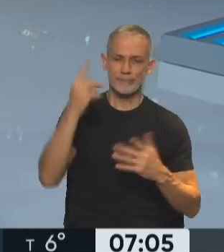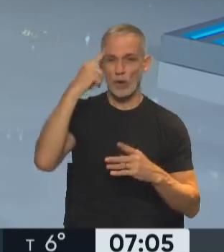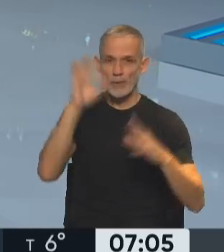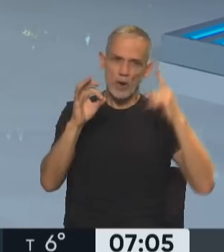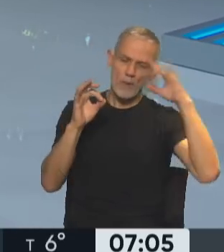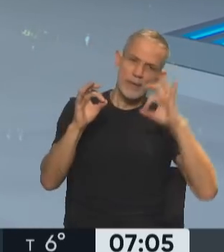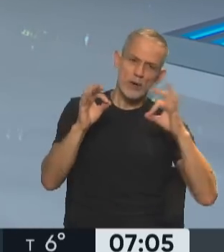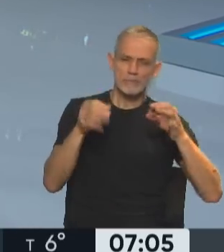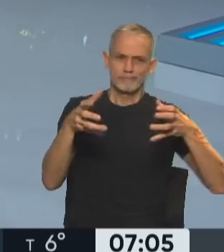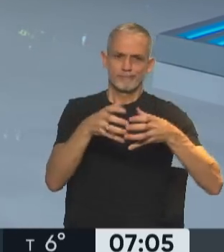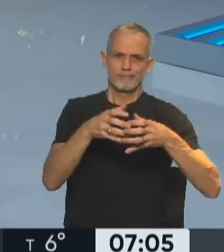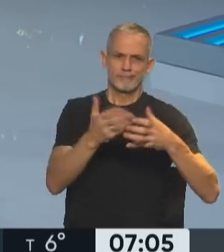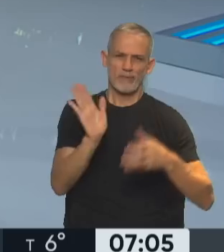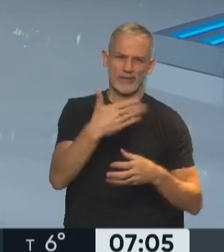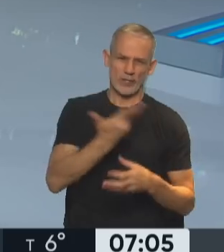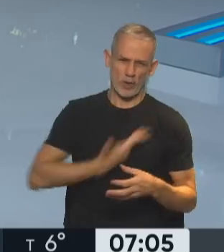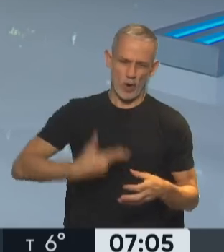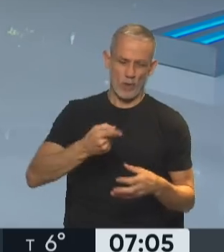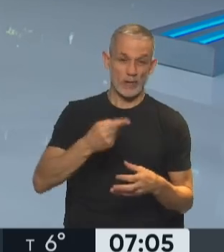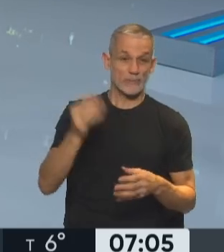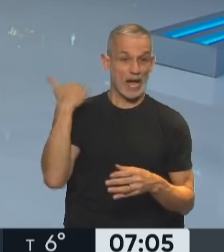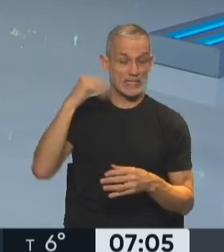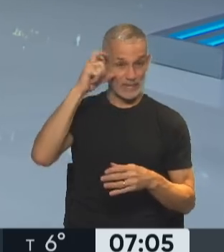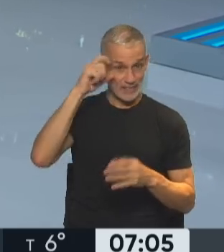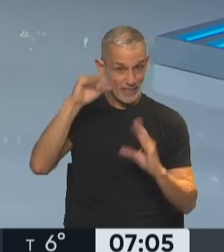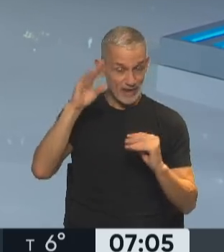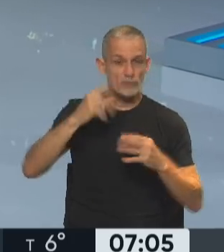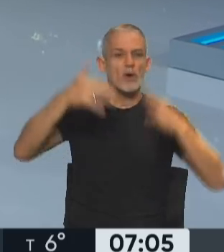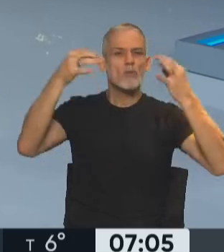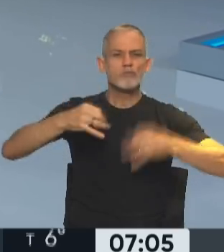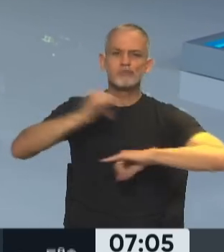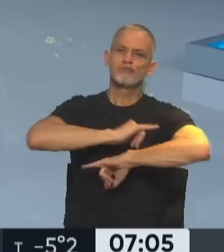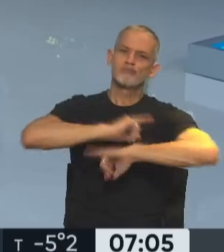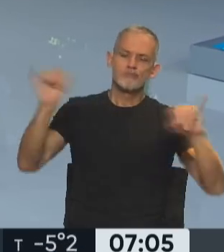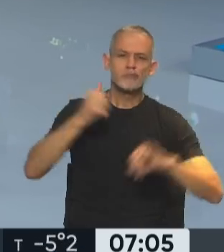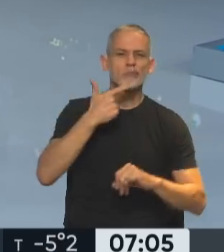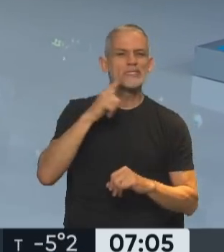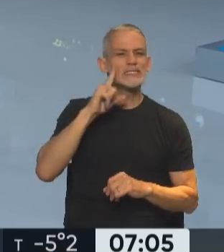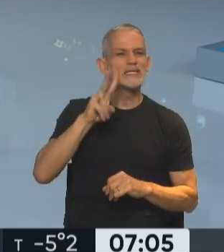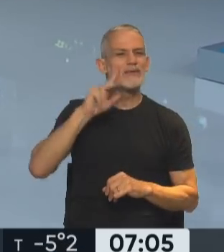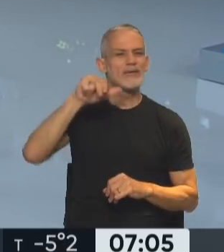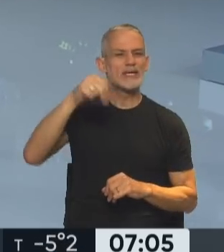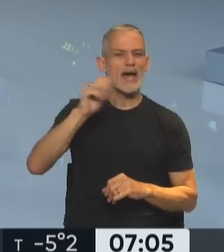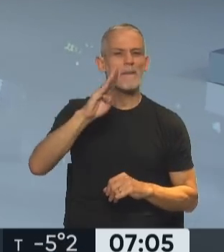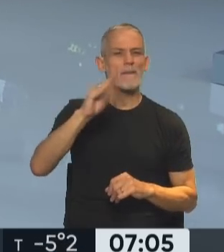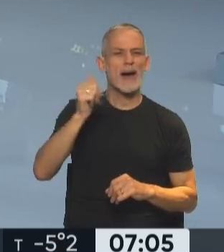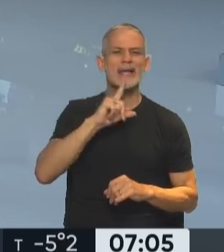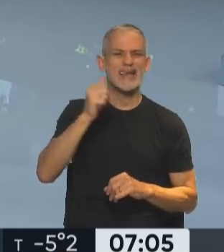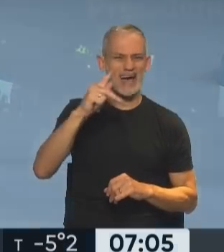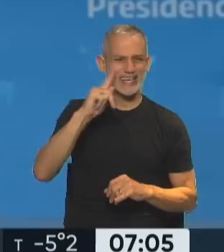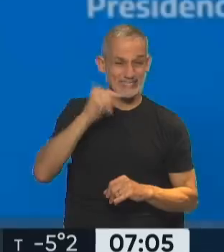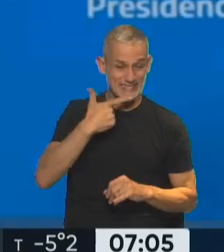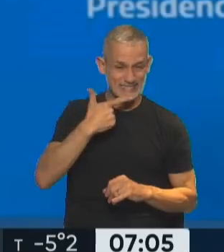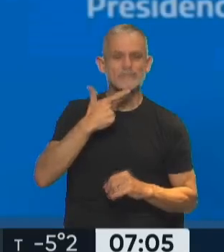en el seno mismo del poder. Ayer, minutos antes de las 10 de la noche, se conoció formalmente que Silvina Batakis es la nueva ministra de Economía.